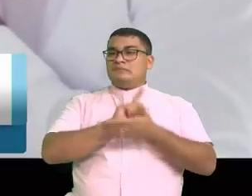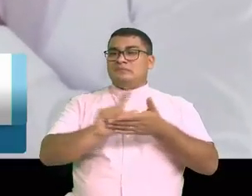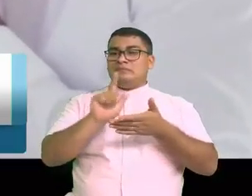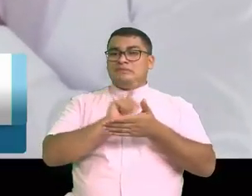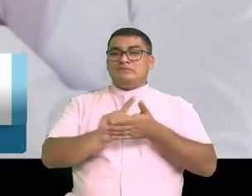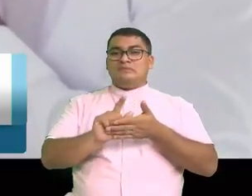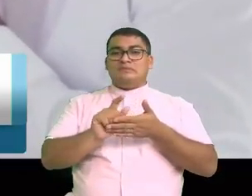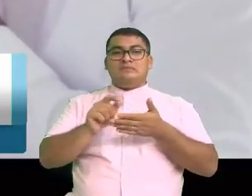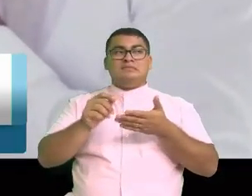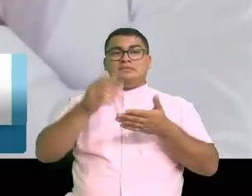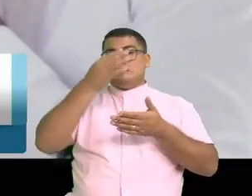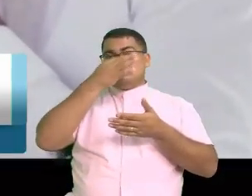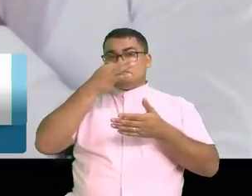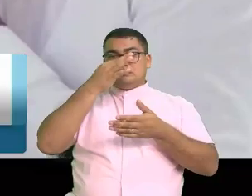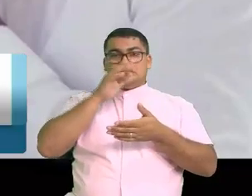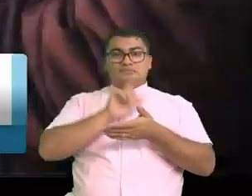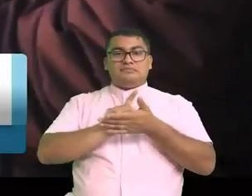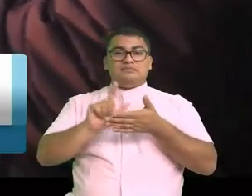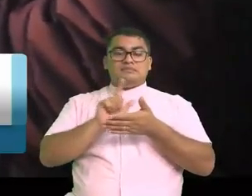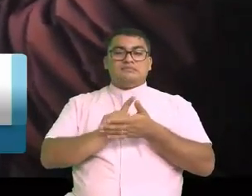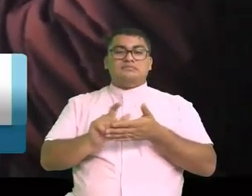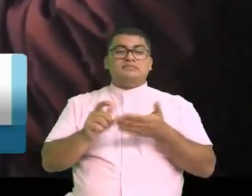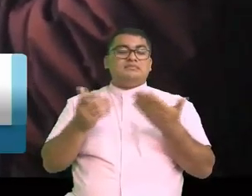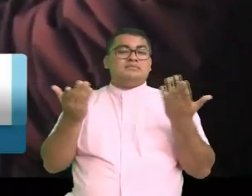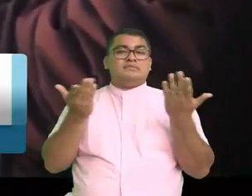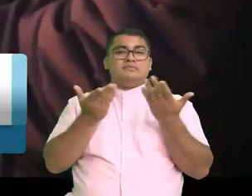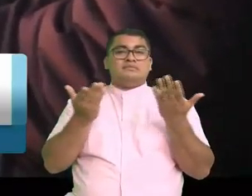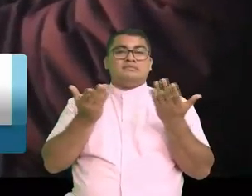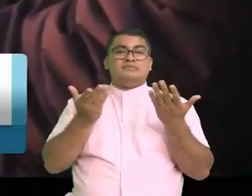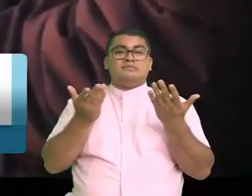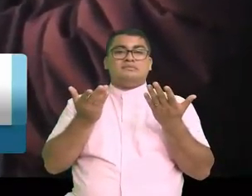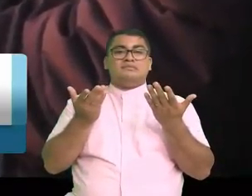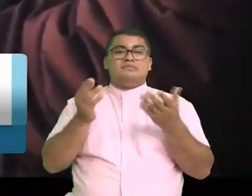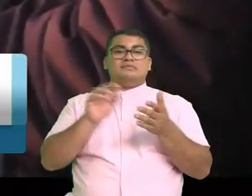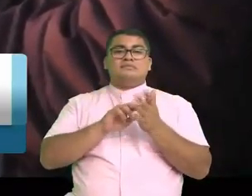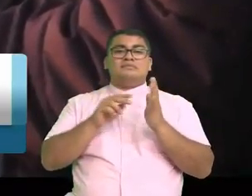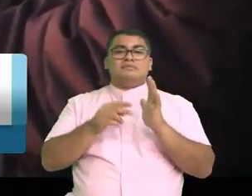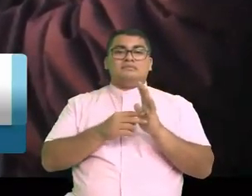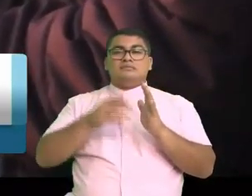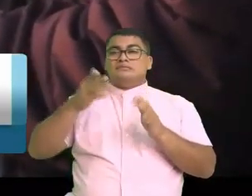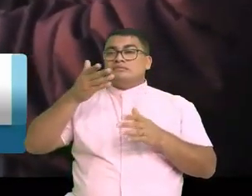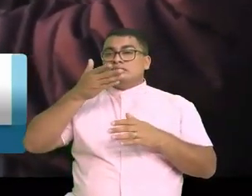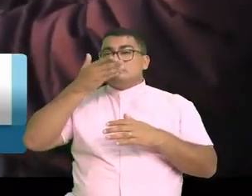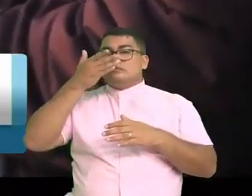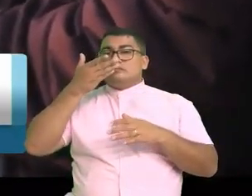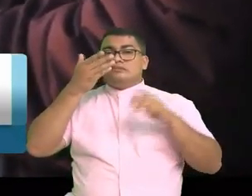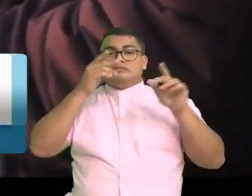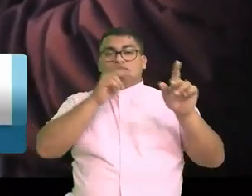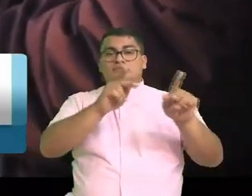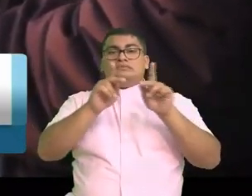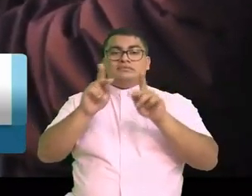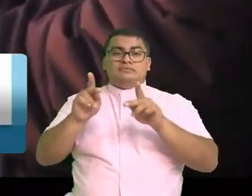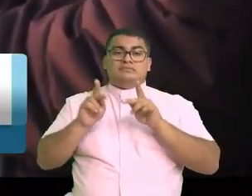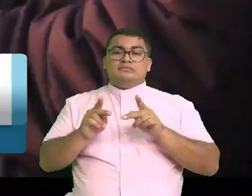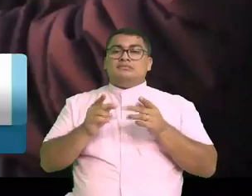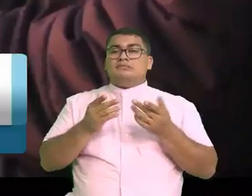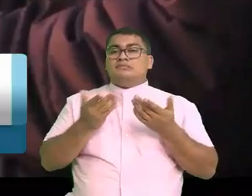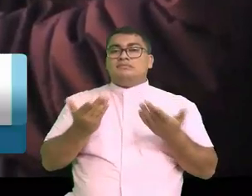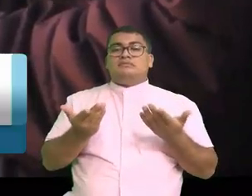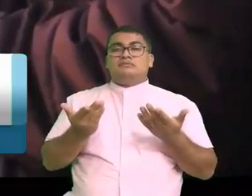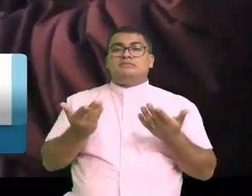purificación, filtración, ¿verdad? Calentamiento del aire que nosotros respiramos.